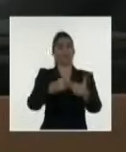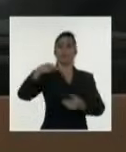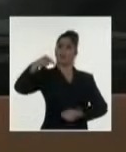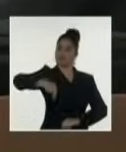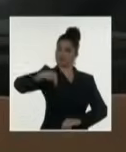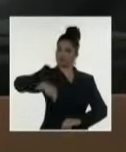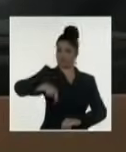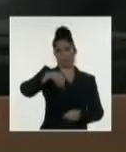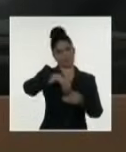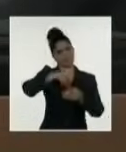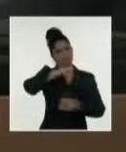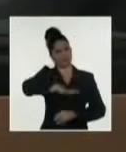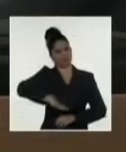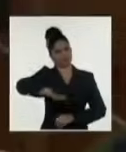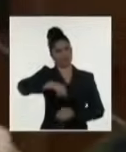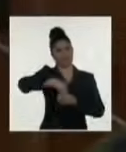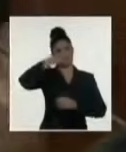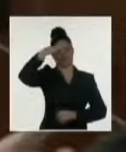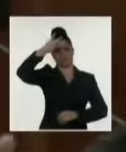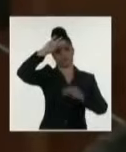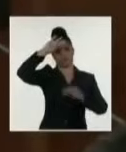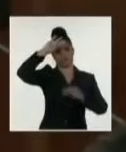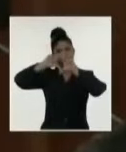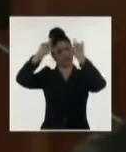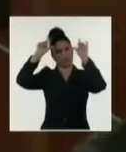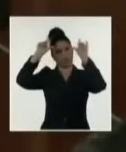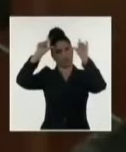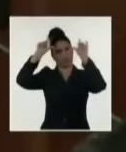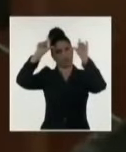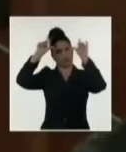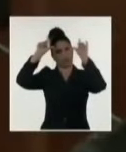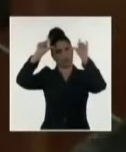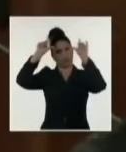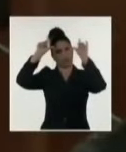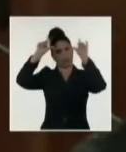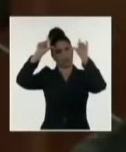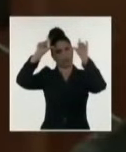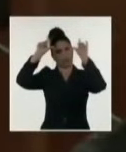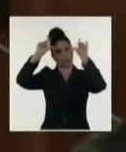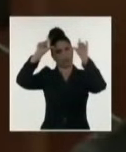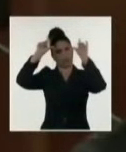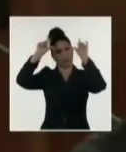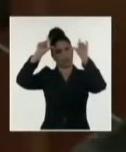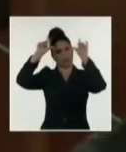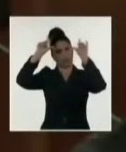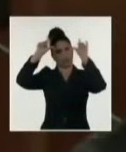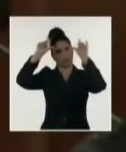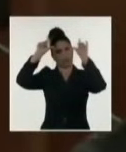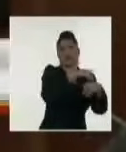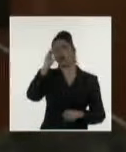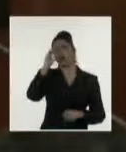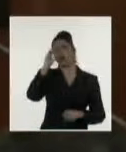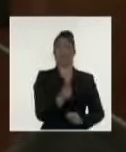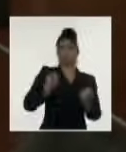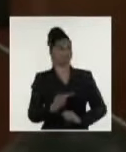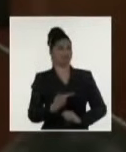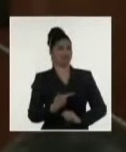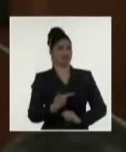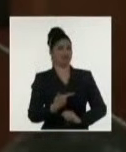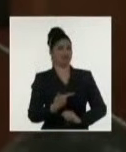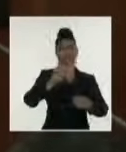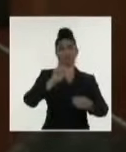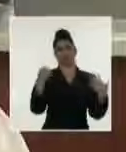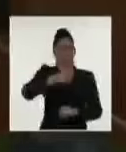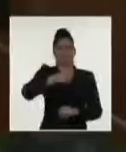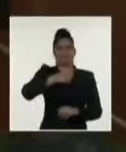hoy en la sociedad nosotros tenemos que cambiar la manera en que fí que voy a adelantar esto porque no quiero torturarlos demasiado después les voy a